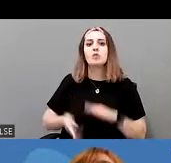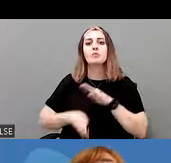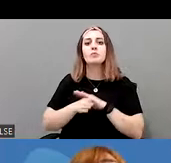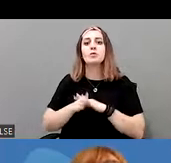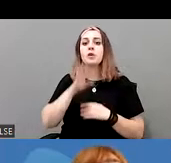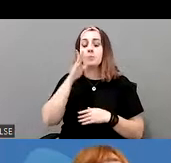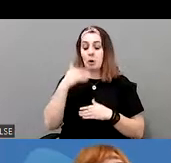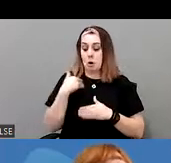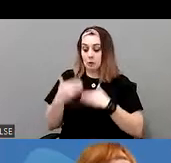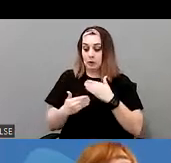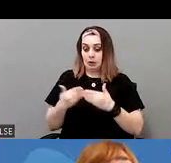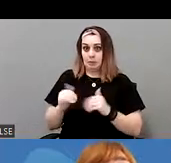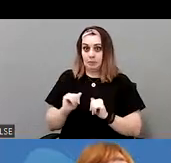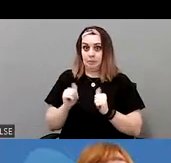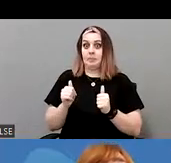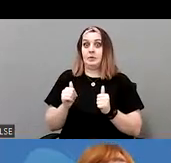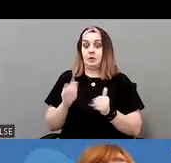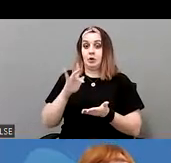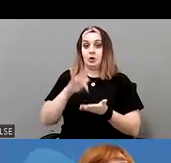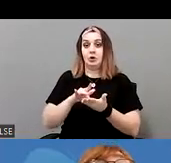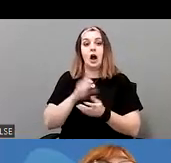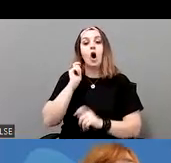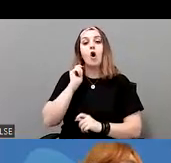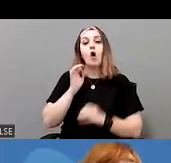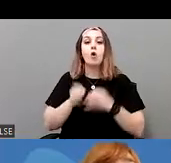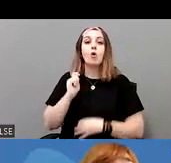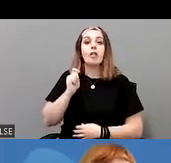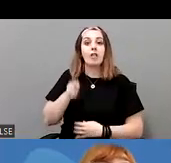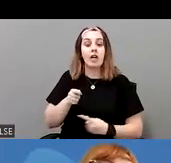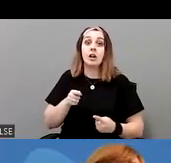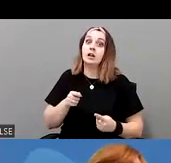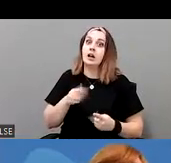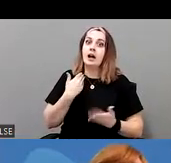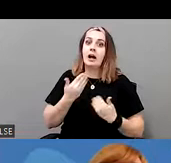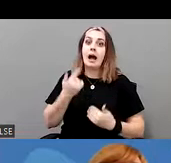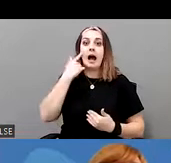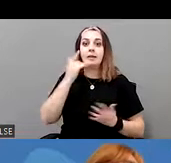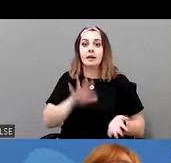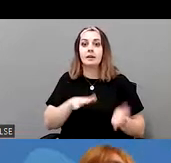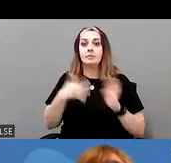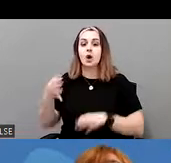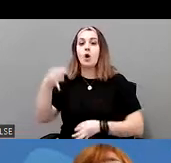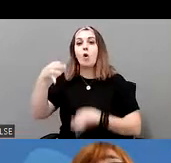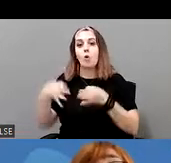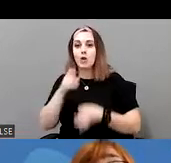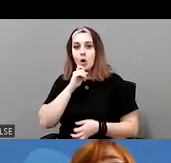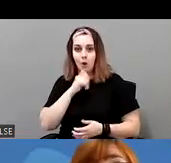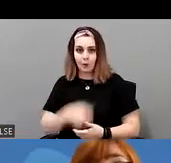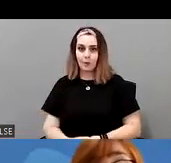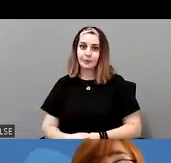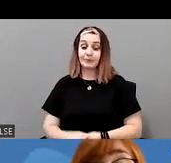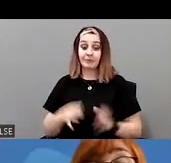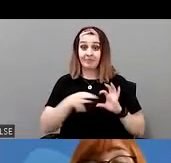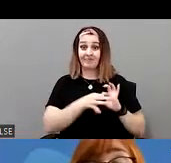porque empiezo el procedimiento y a la hora del abordaje judicial, wow, a ver cómo trasladamos en juicio. Vinculado con